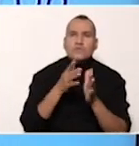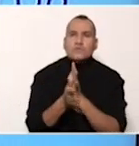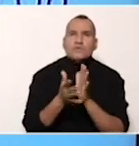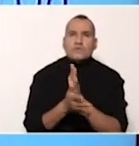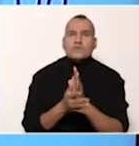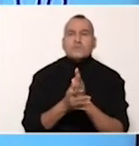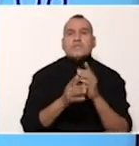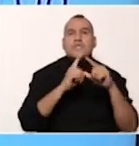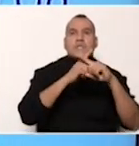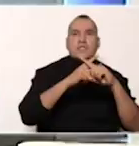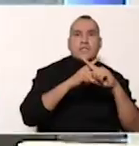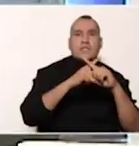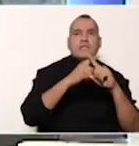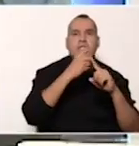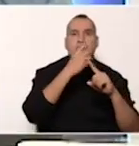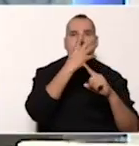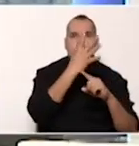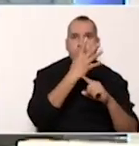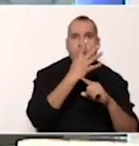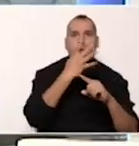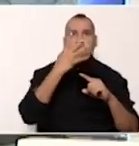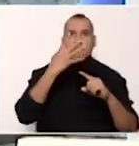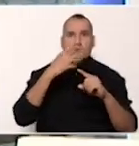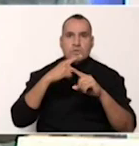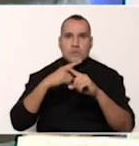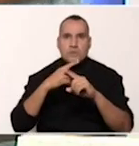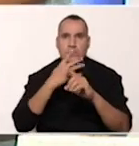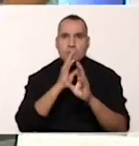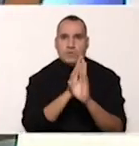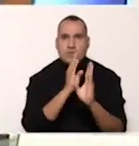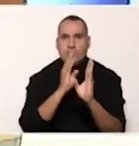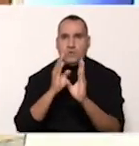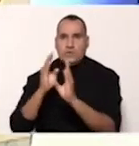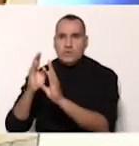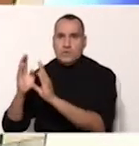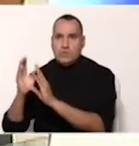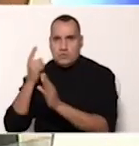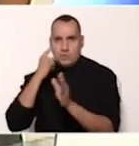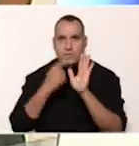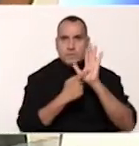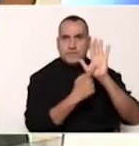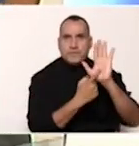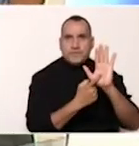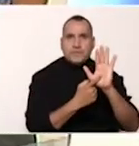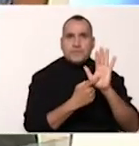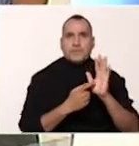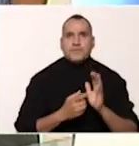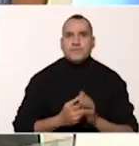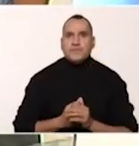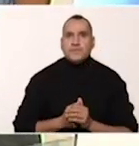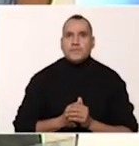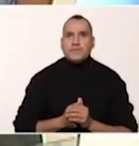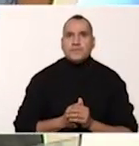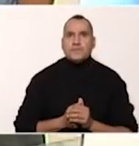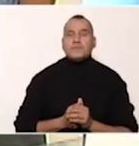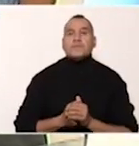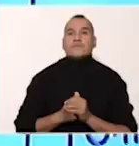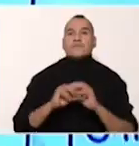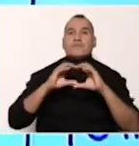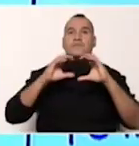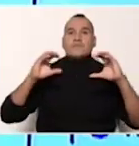grado del polinomio hasta el término independiente. Veamos esto. El grado del polinomio sería